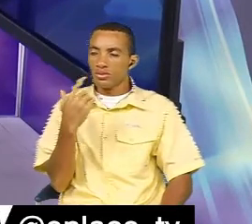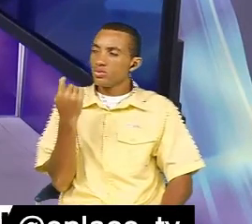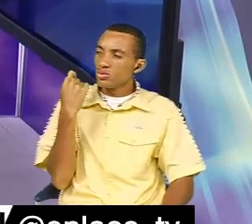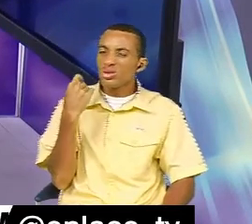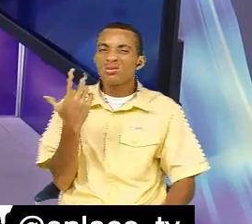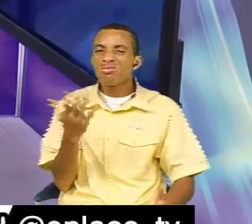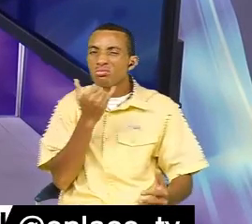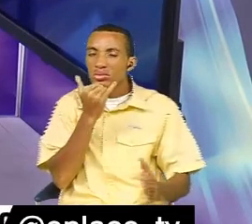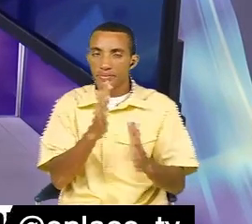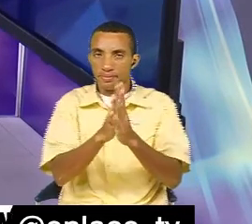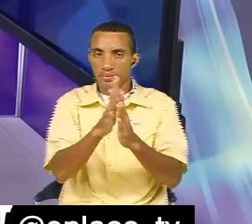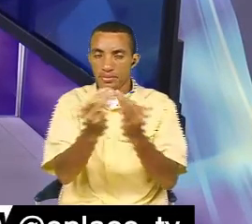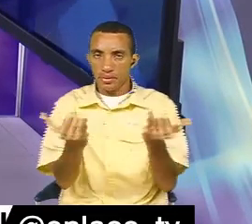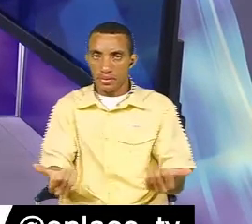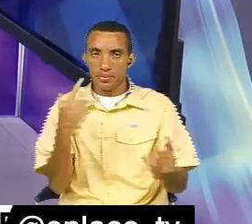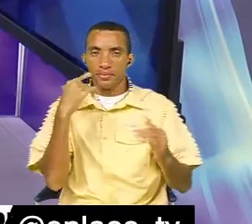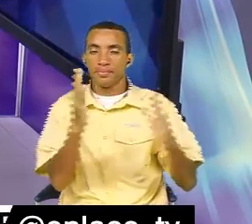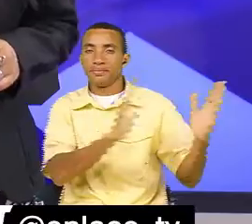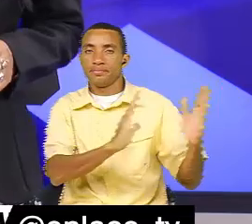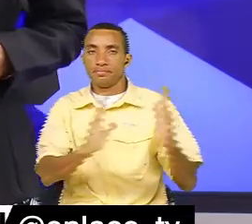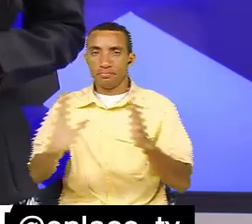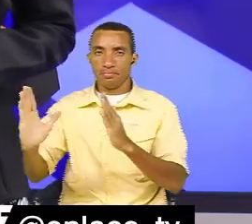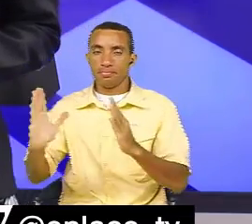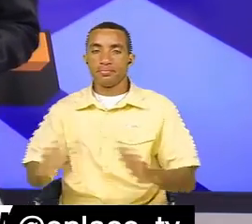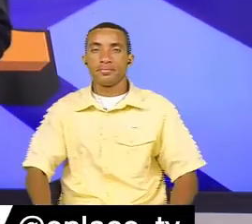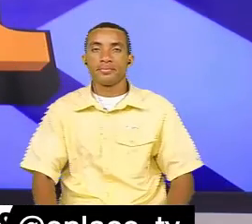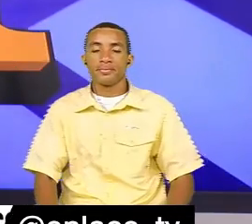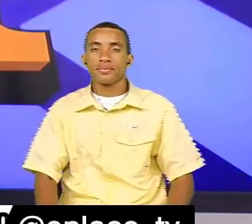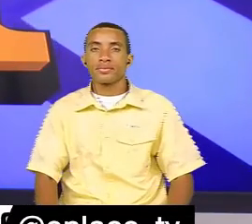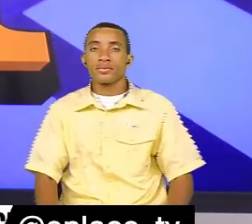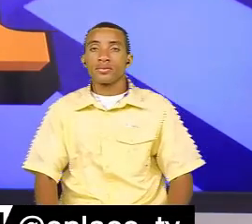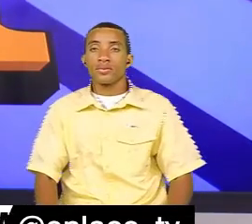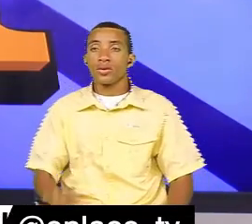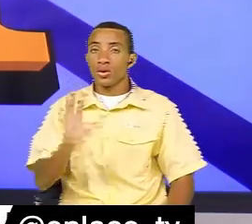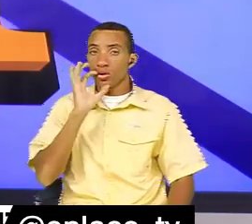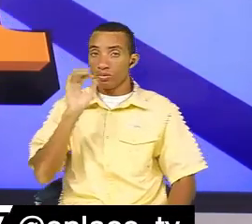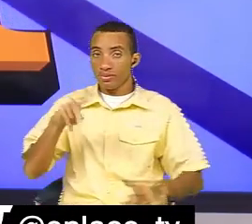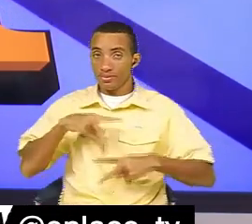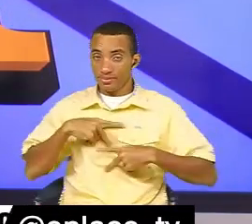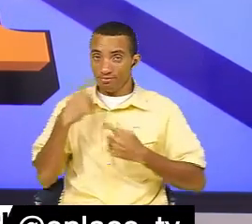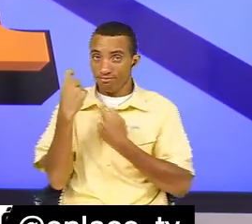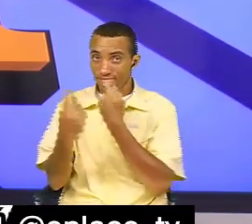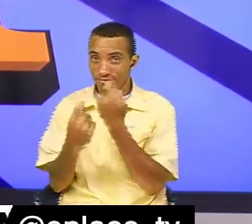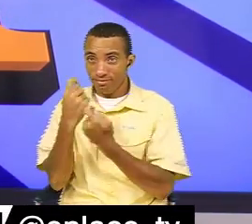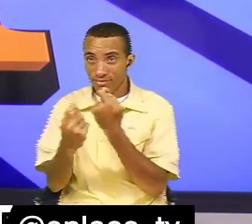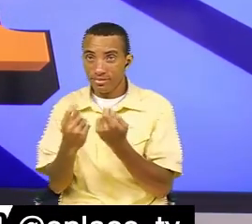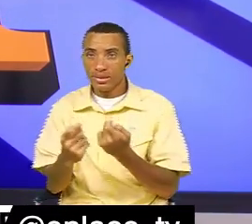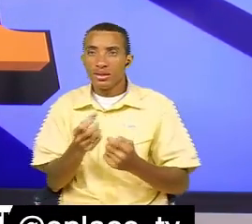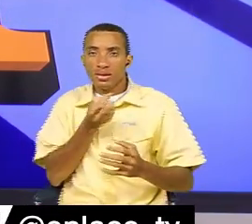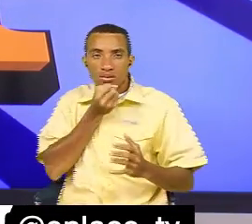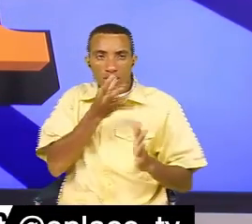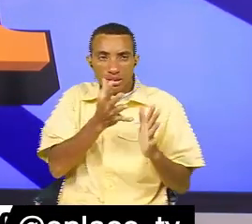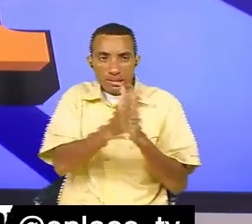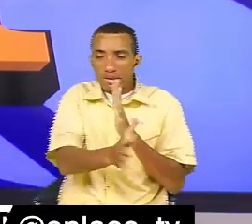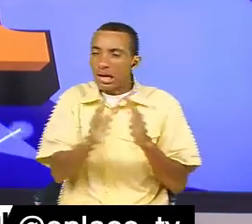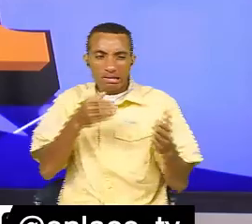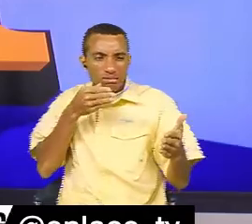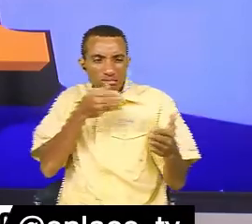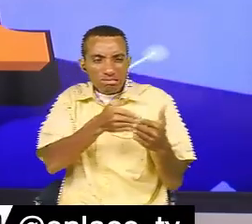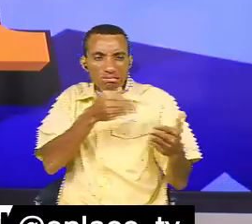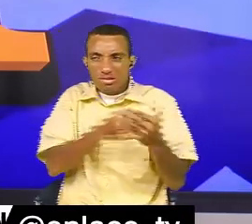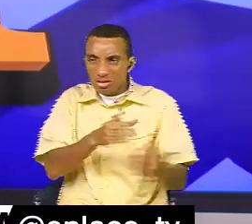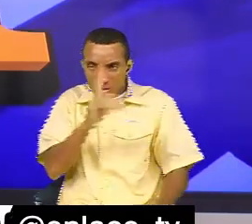Enlace Noticias. Estos son nuestros titulares. Un comerciante del sector céntrico de la ciudad denuncia que es víctima de agresiones y